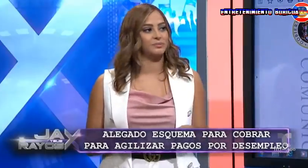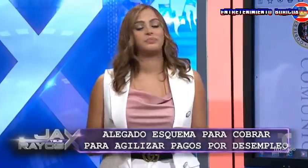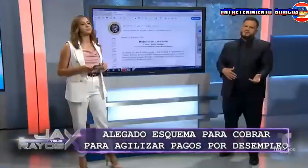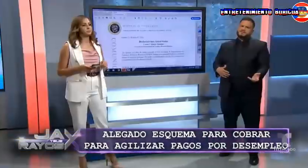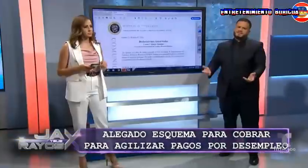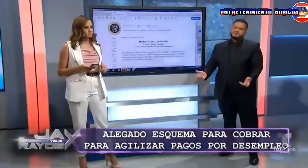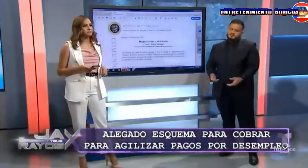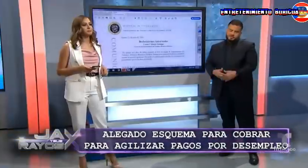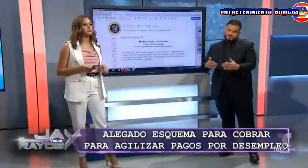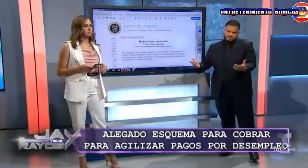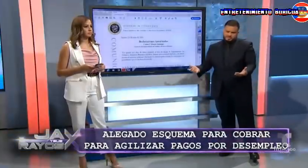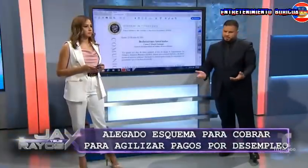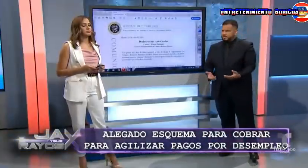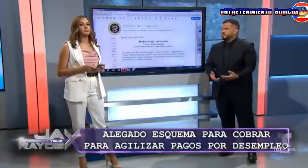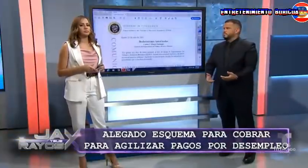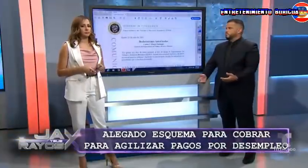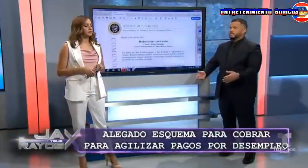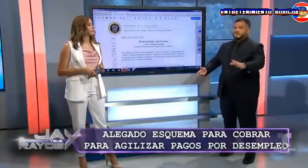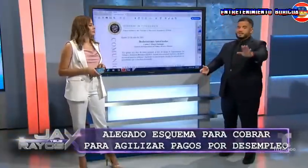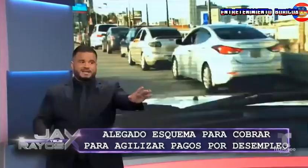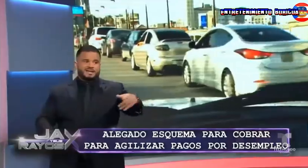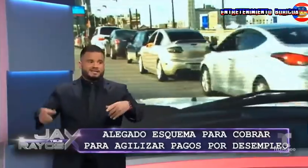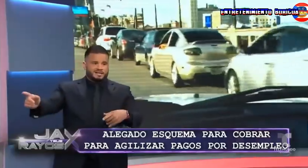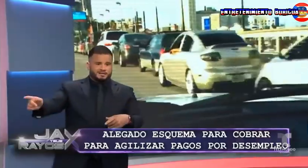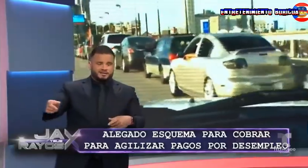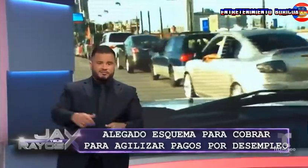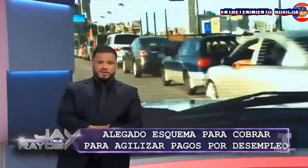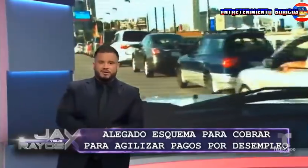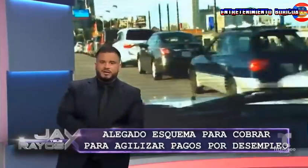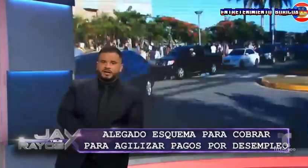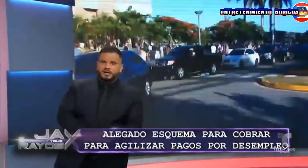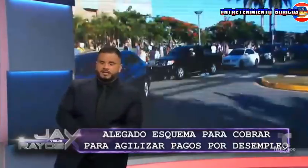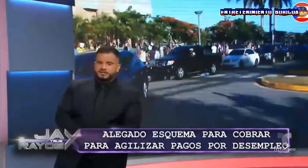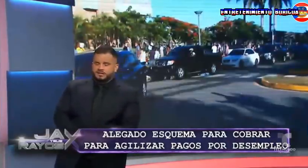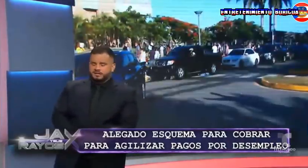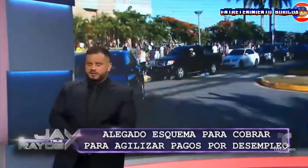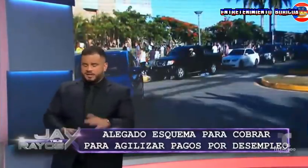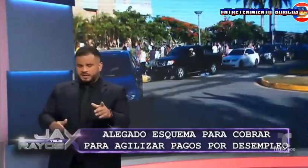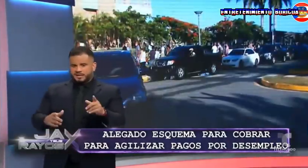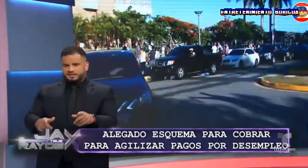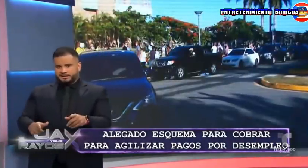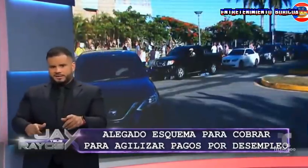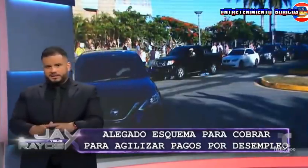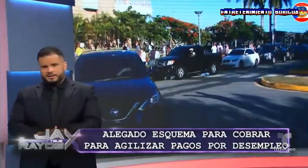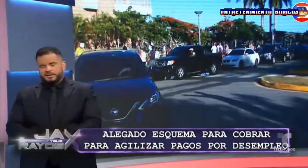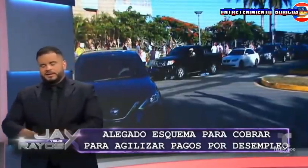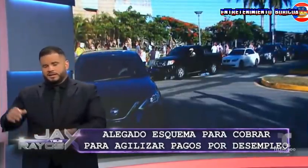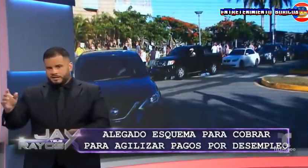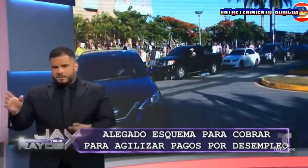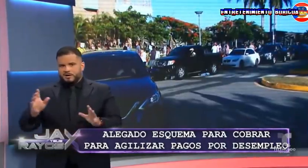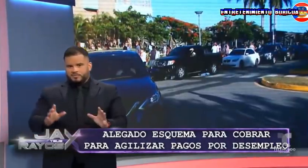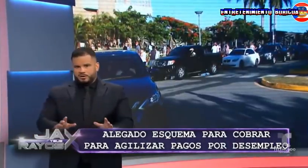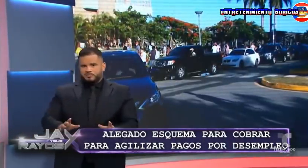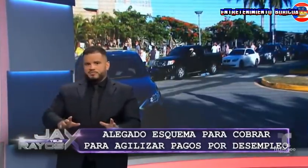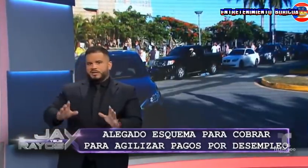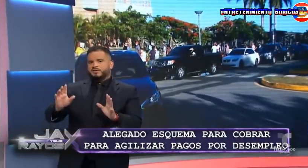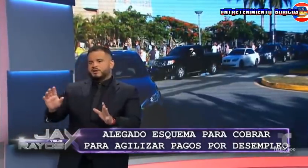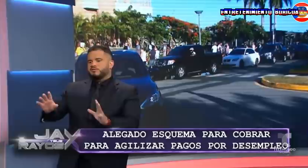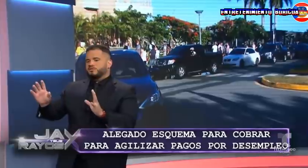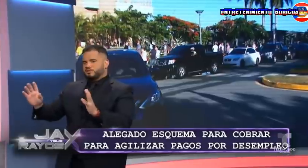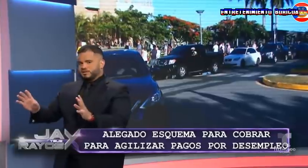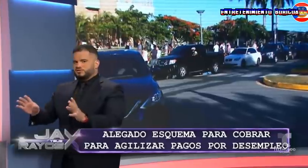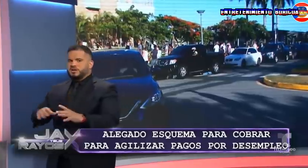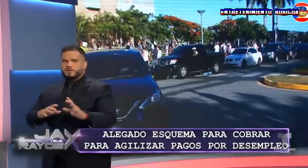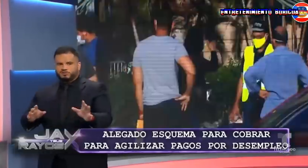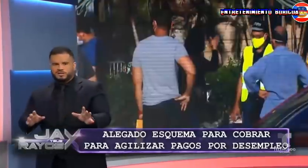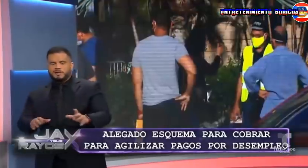extiende. Y tenemos vídeos y evidencia adicional, pero honestamente no iba a dar en Día a Día a las 3 de la tarde. Y vamos a poner un vídeo, un audio adicional para que ustedes vean unos vídeos y